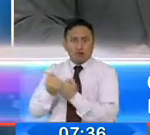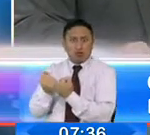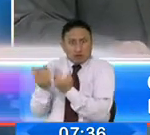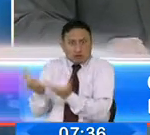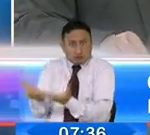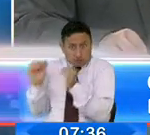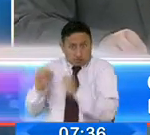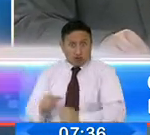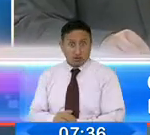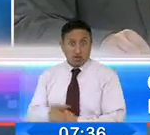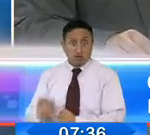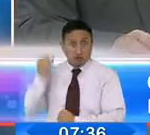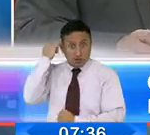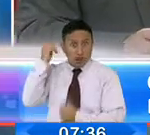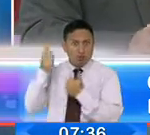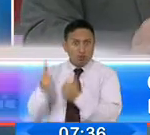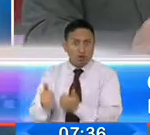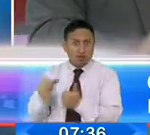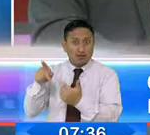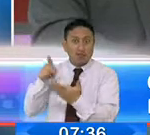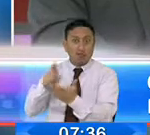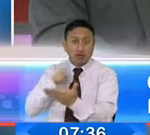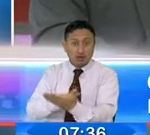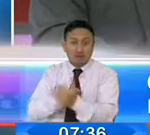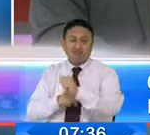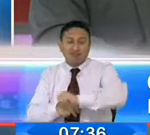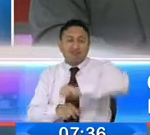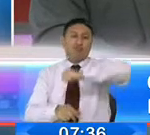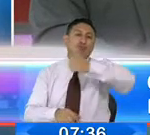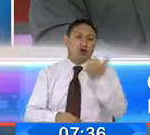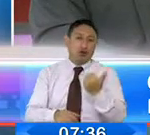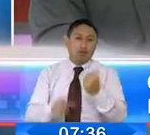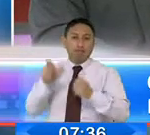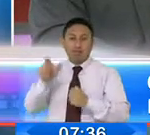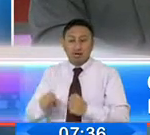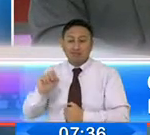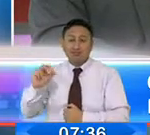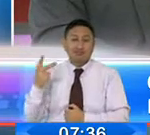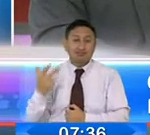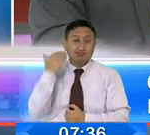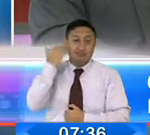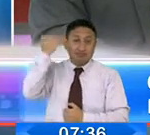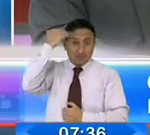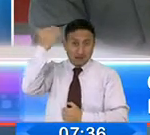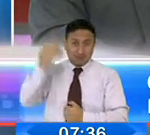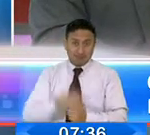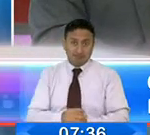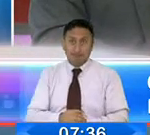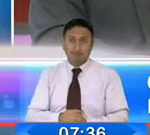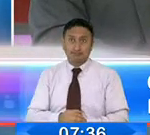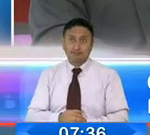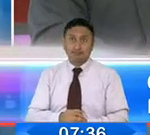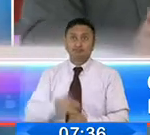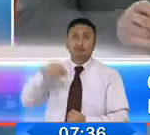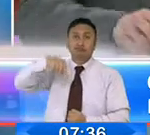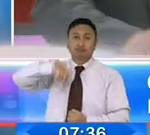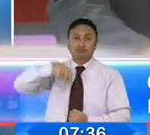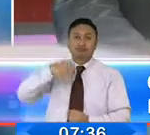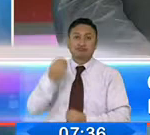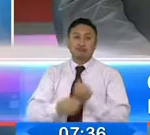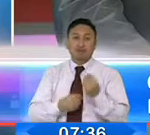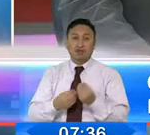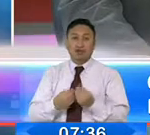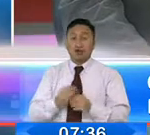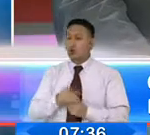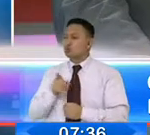y tenemos este proyecto y tenemos otros productos para las personas de la tercera edad. De eso nosotros no estamos estigmatizando